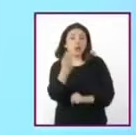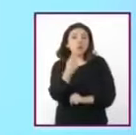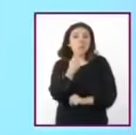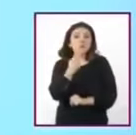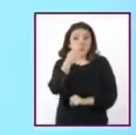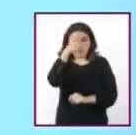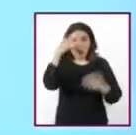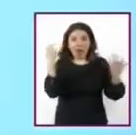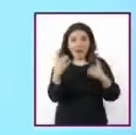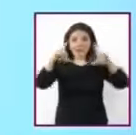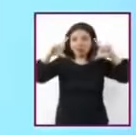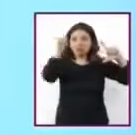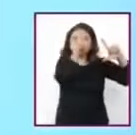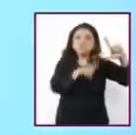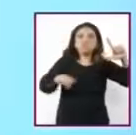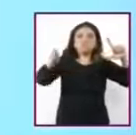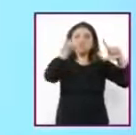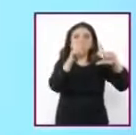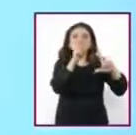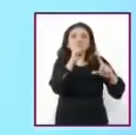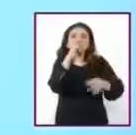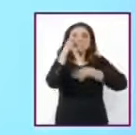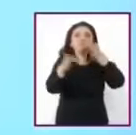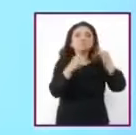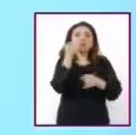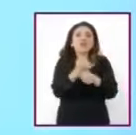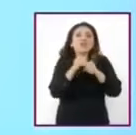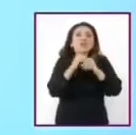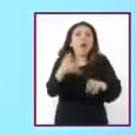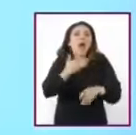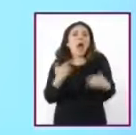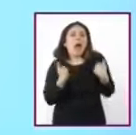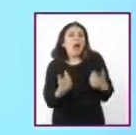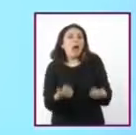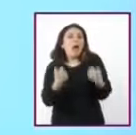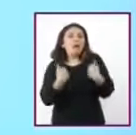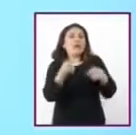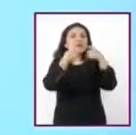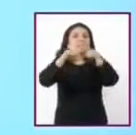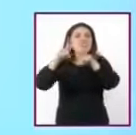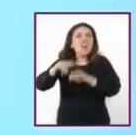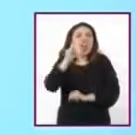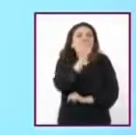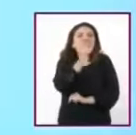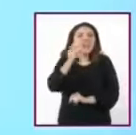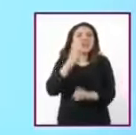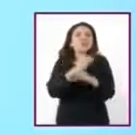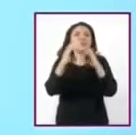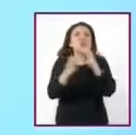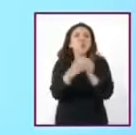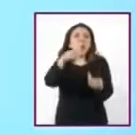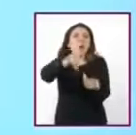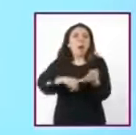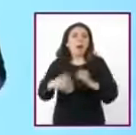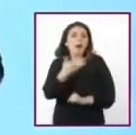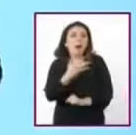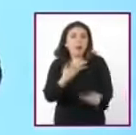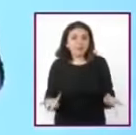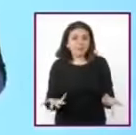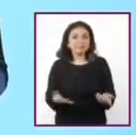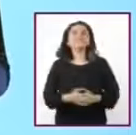útil para crear este tipo de gráficas, ya que mediante ellos pueden diferenciar los diferentes apartados o porcentajes que